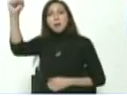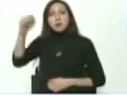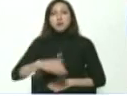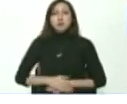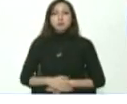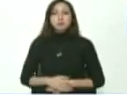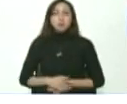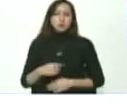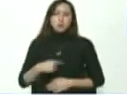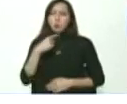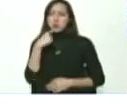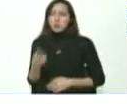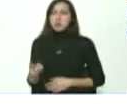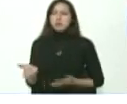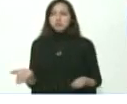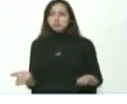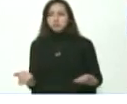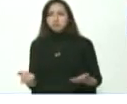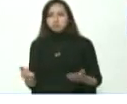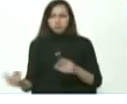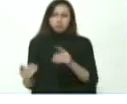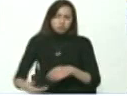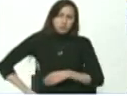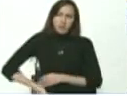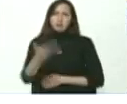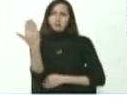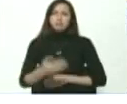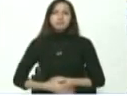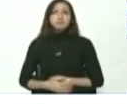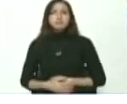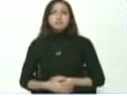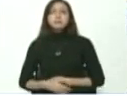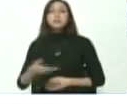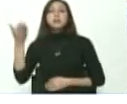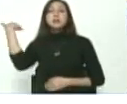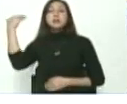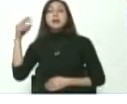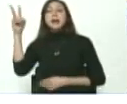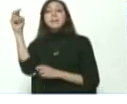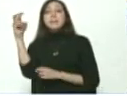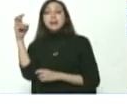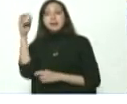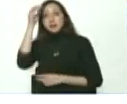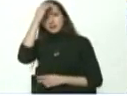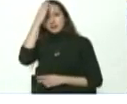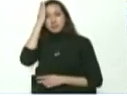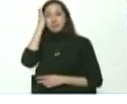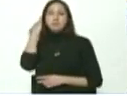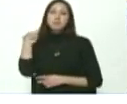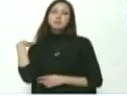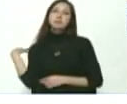Y yo le dije a Torrealba, vea la conversación. Eso fue el viernes pasado.